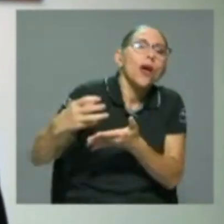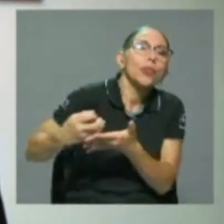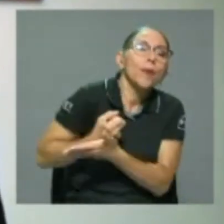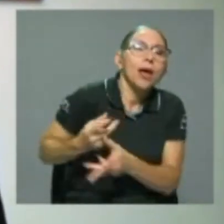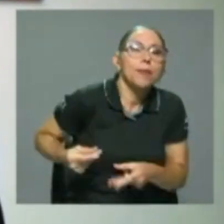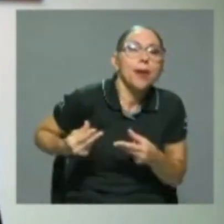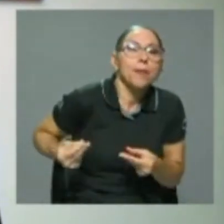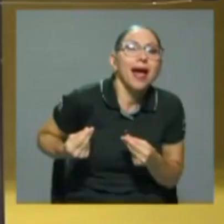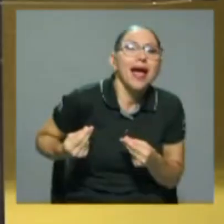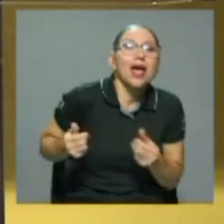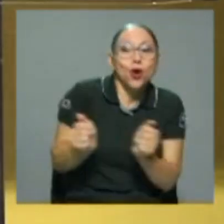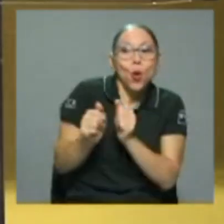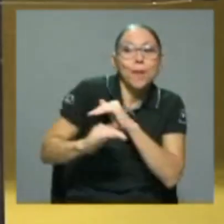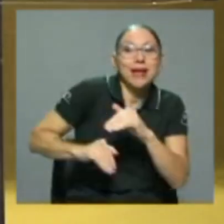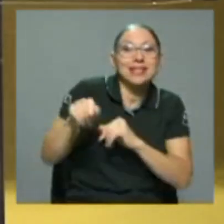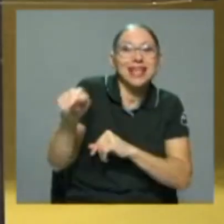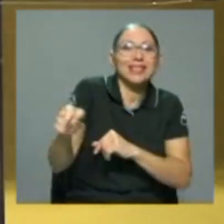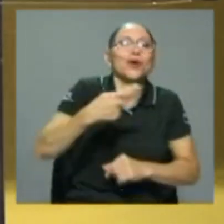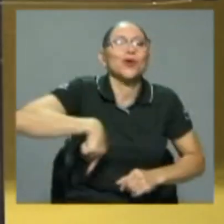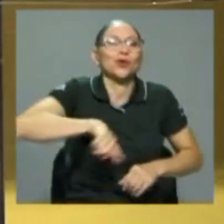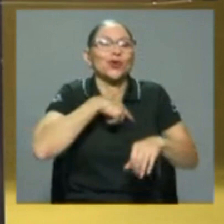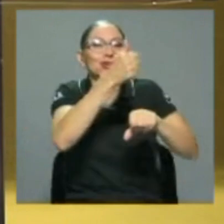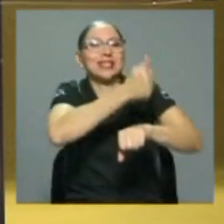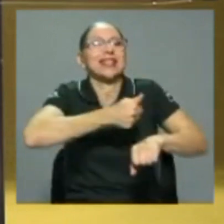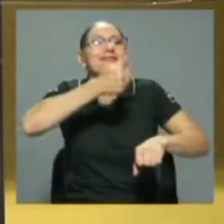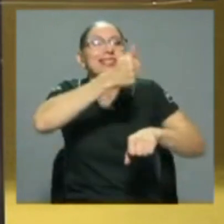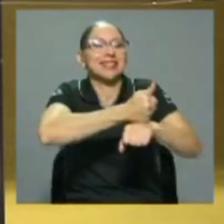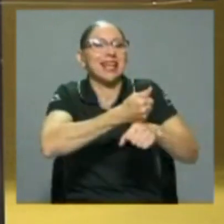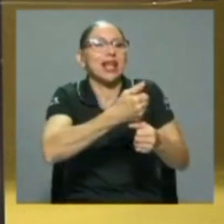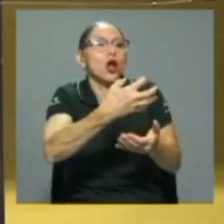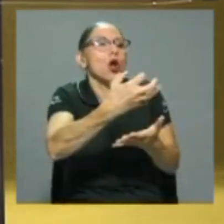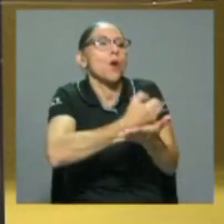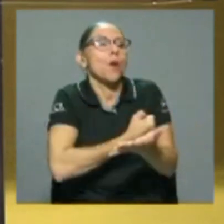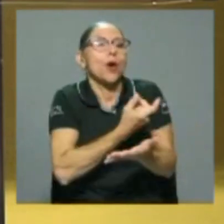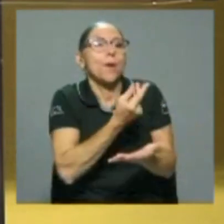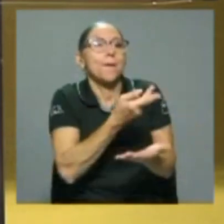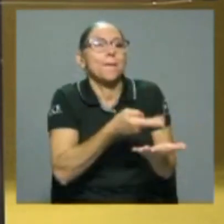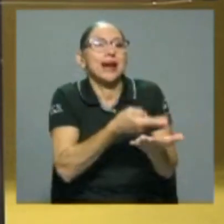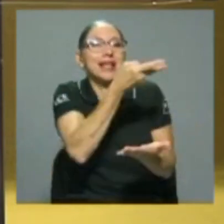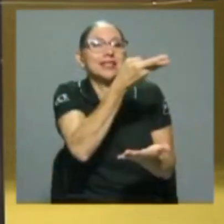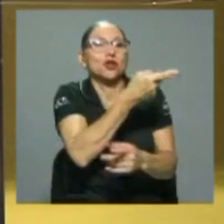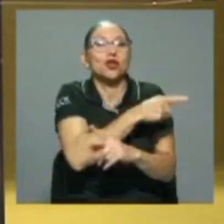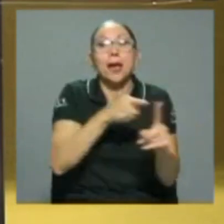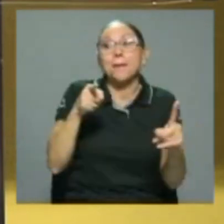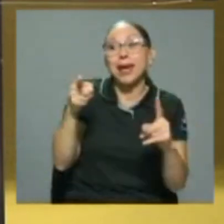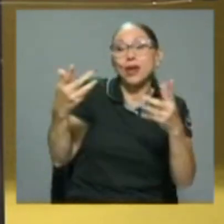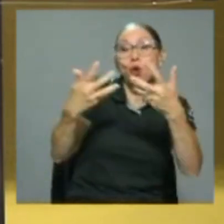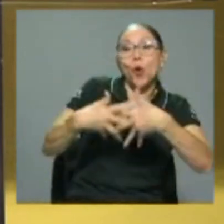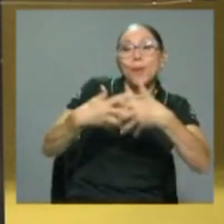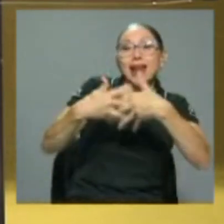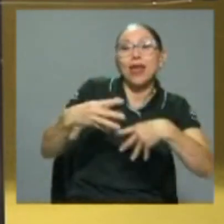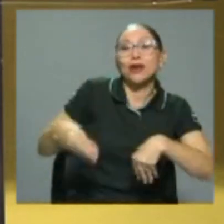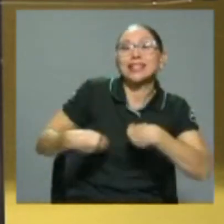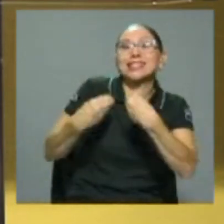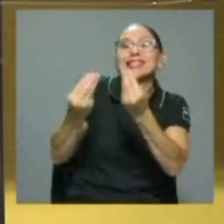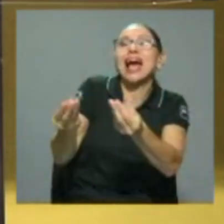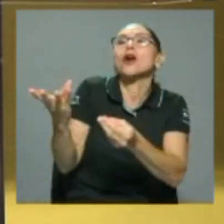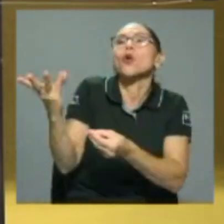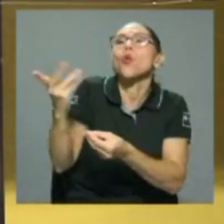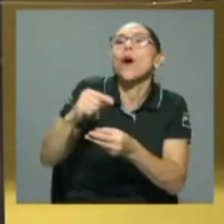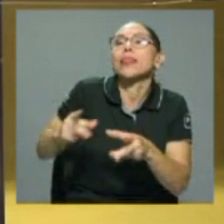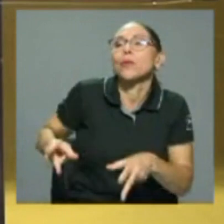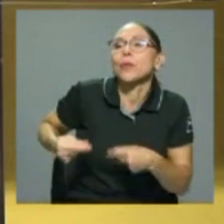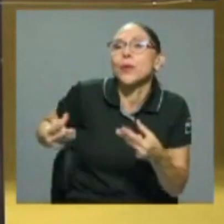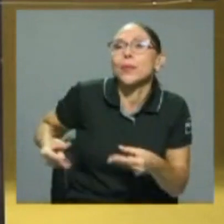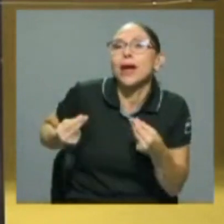que cuando los operadores dan sus costos de producción, muy fácilmente se les van inflando. Se les